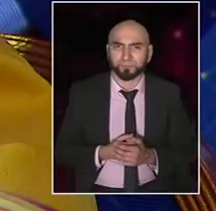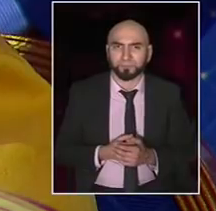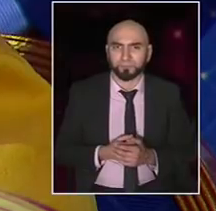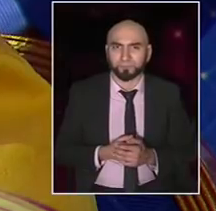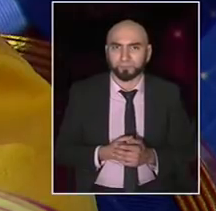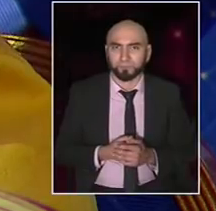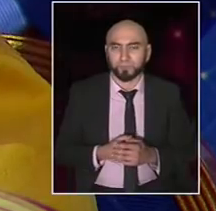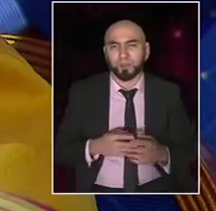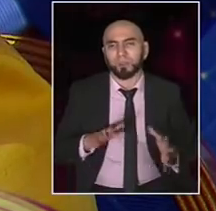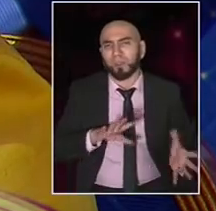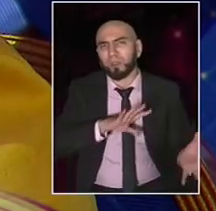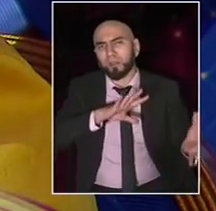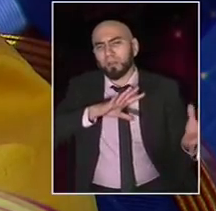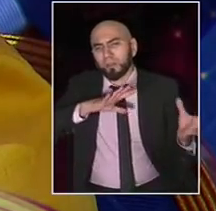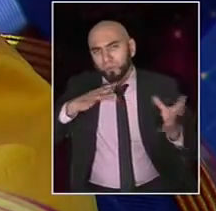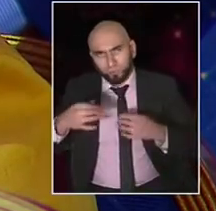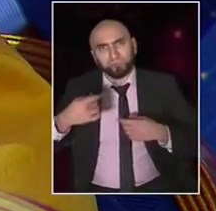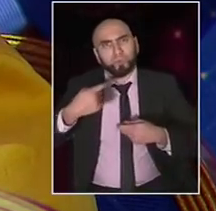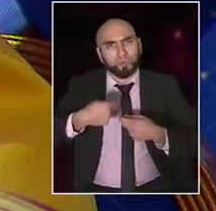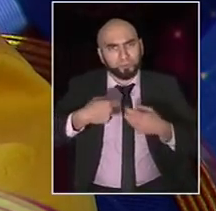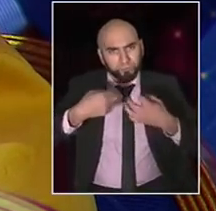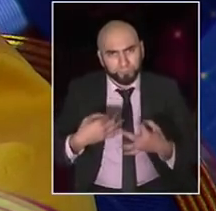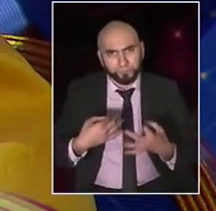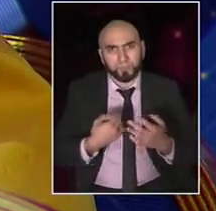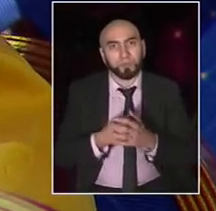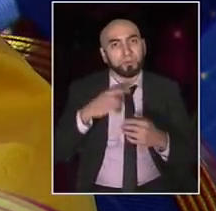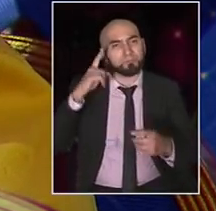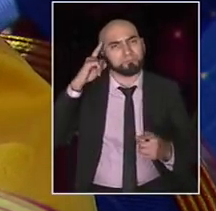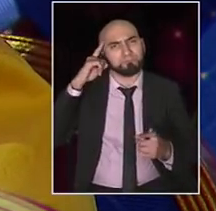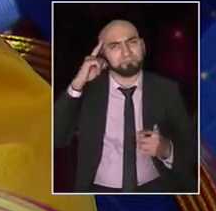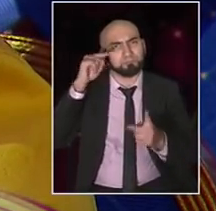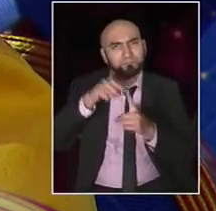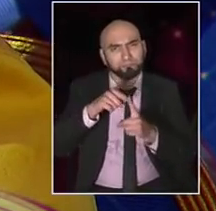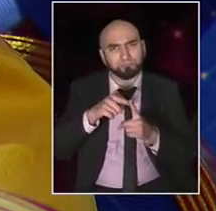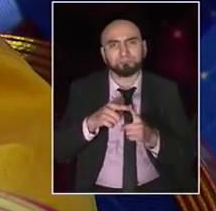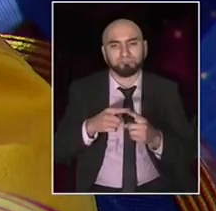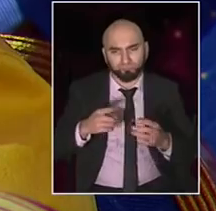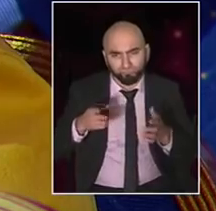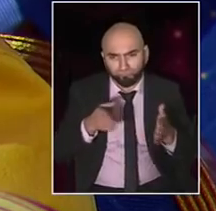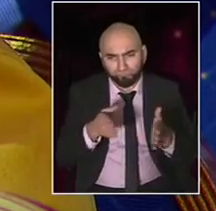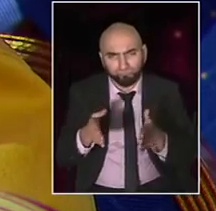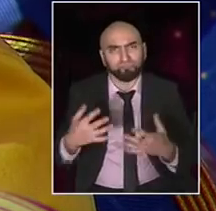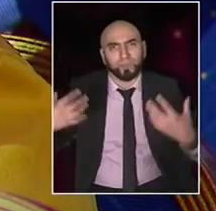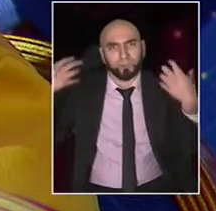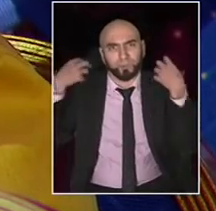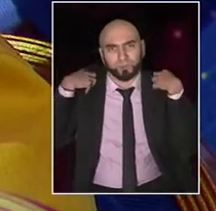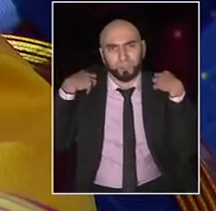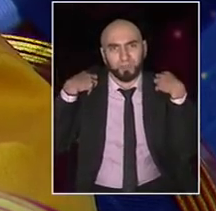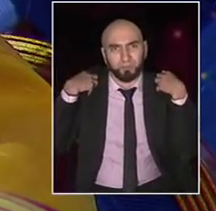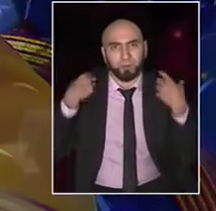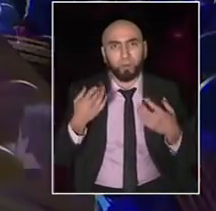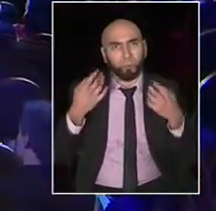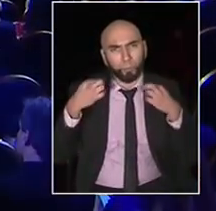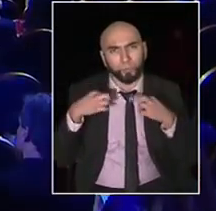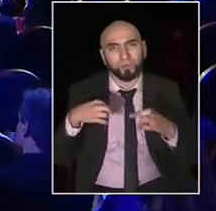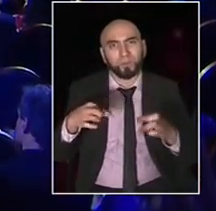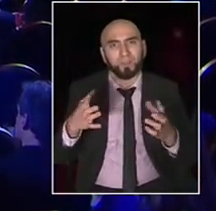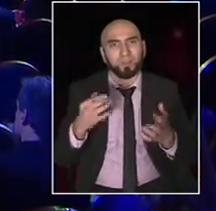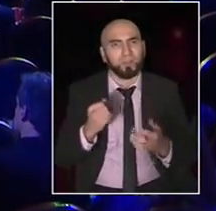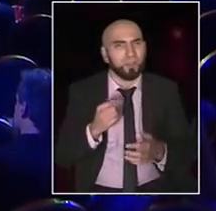Más concretamente, nuestra tarea es conducir este proceso responsablemente y utilizar la oportunidad instalando una